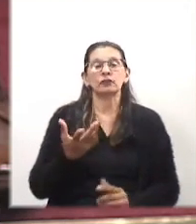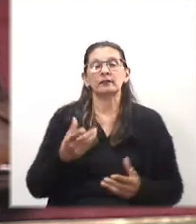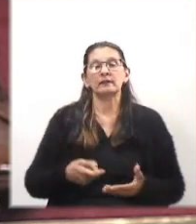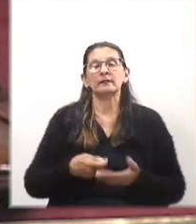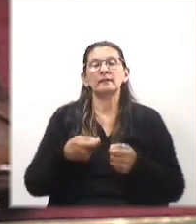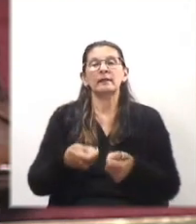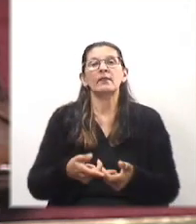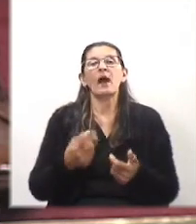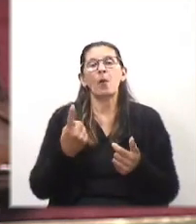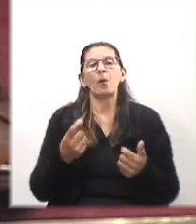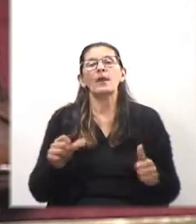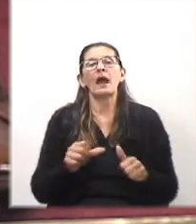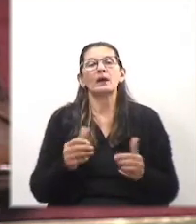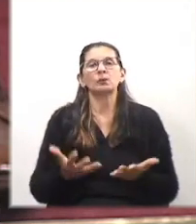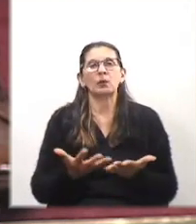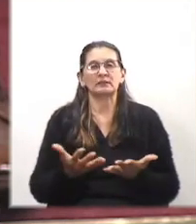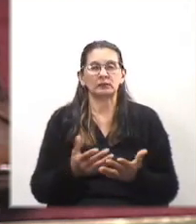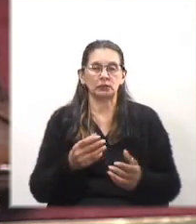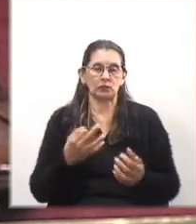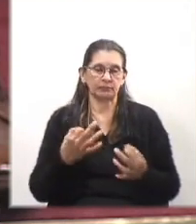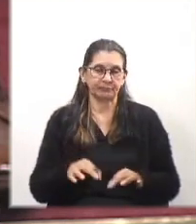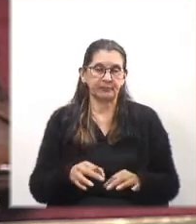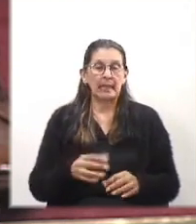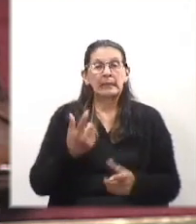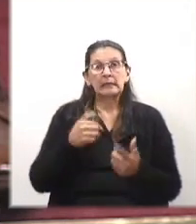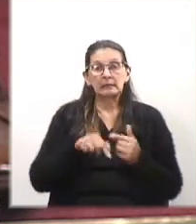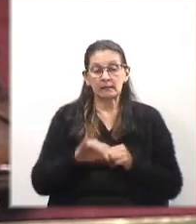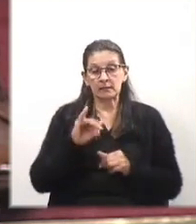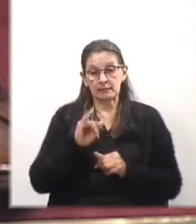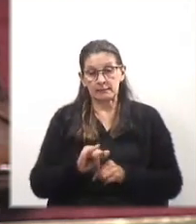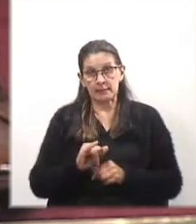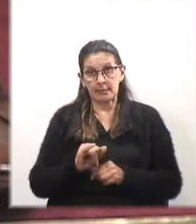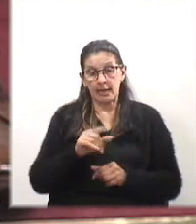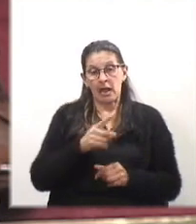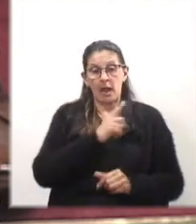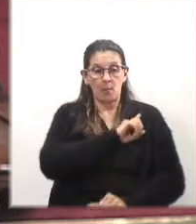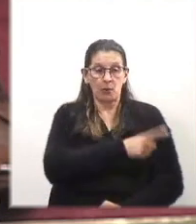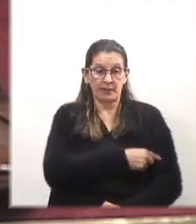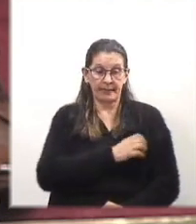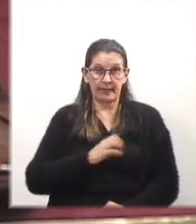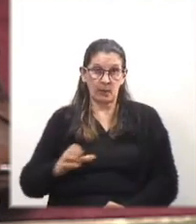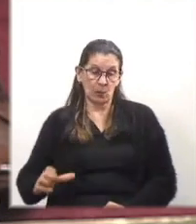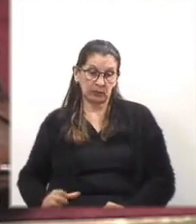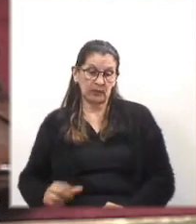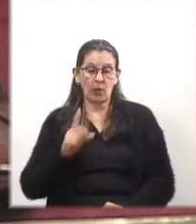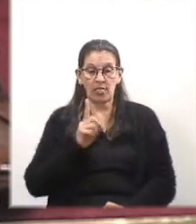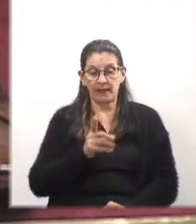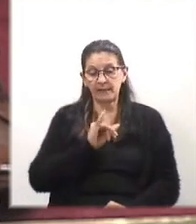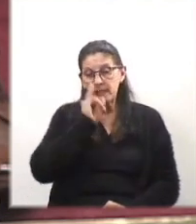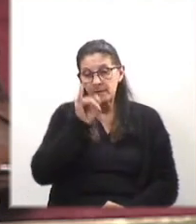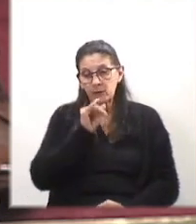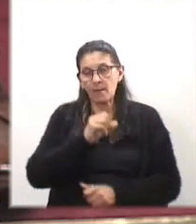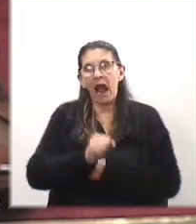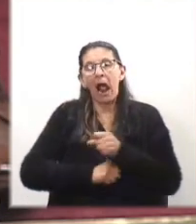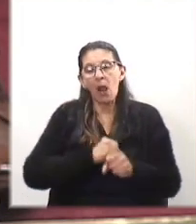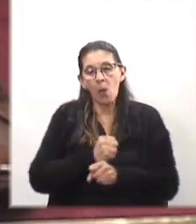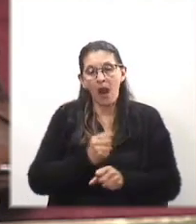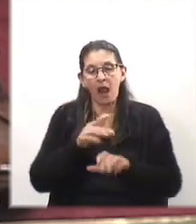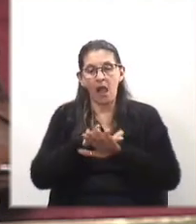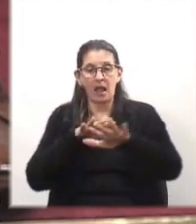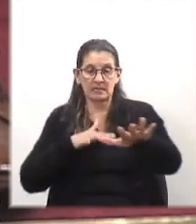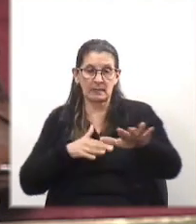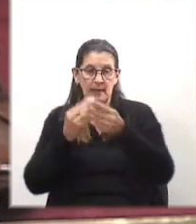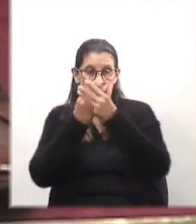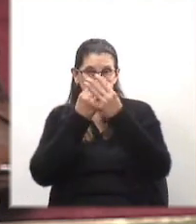otorga una actuación discrecional. Si bien prevé que el Poder Ejecutivo deberá informar anualmente a la Asamblea